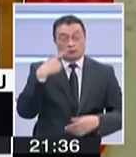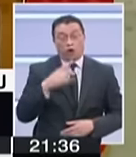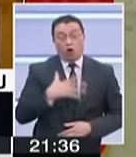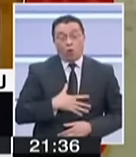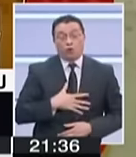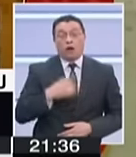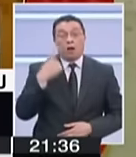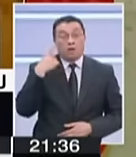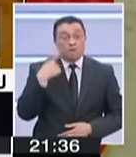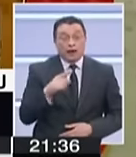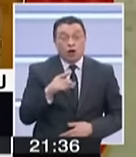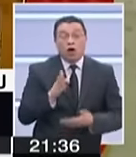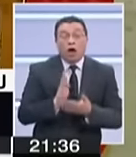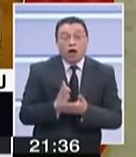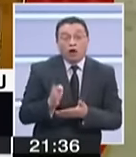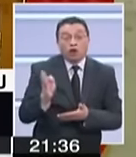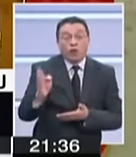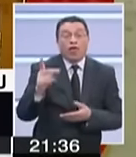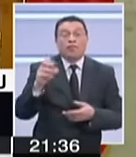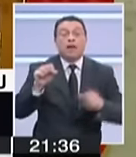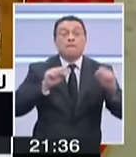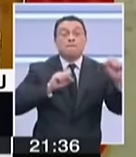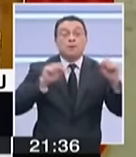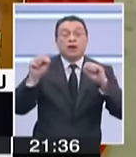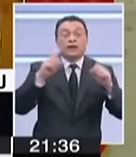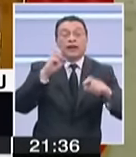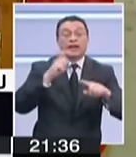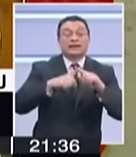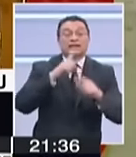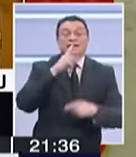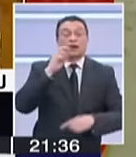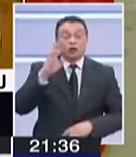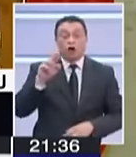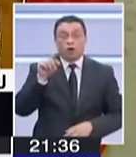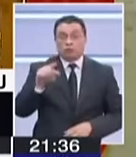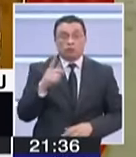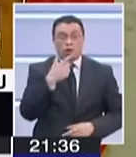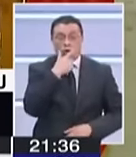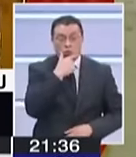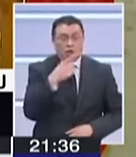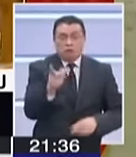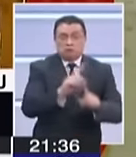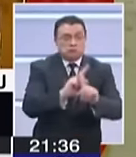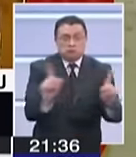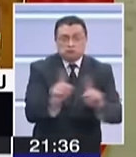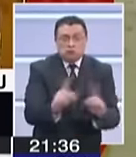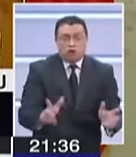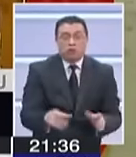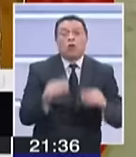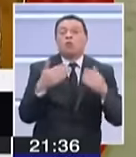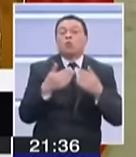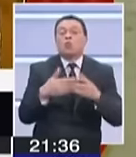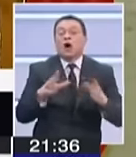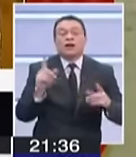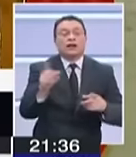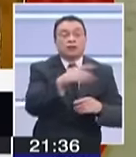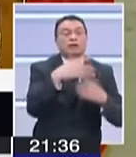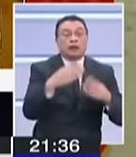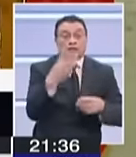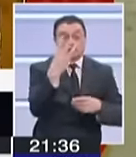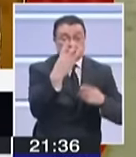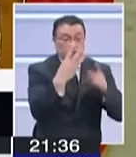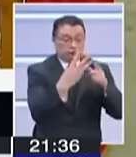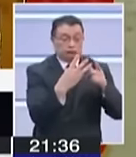decir, la continuidad de la política exterior chilena no está en tela de juicio. Cualquiera sea la persona de la gente, van tres